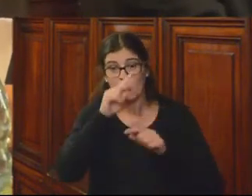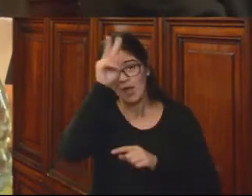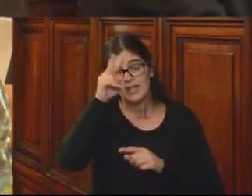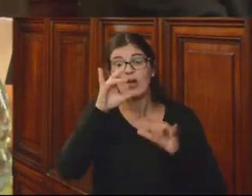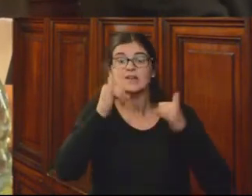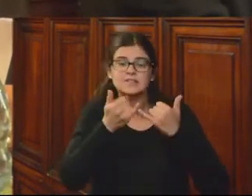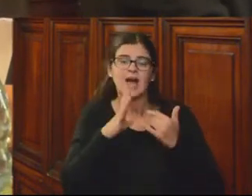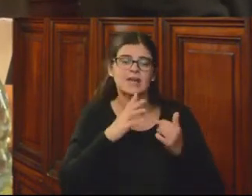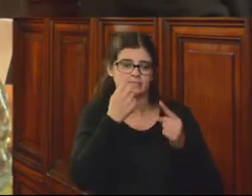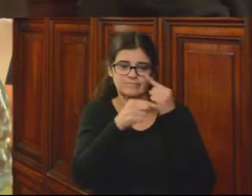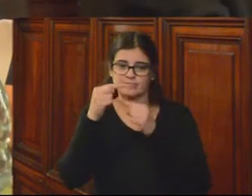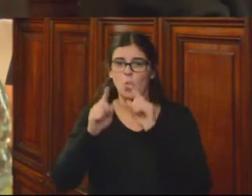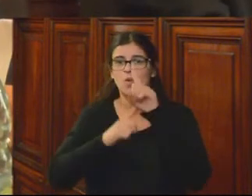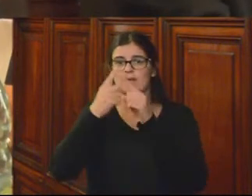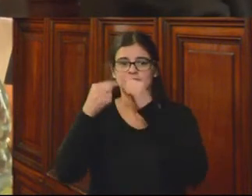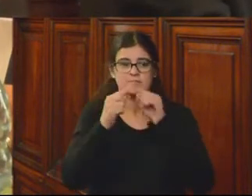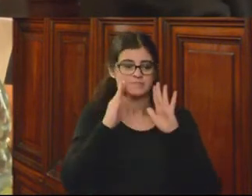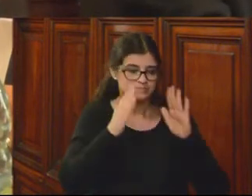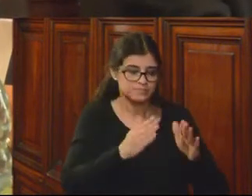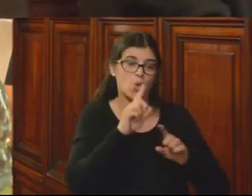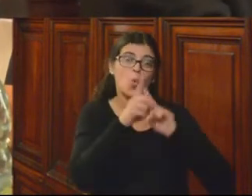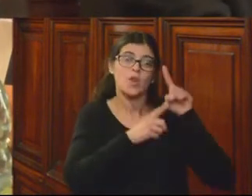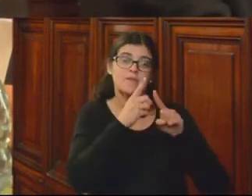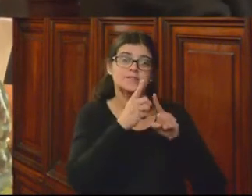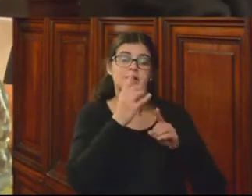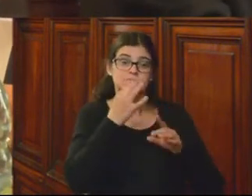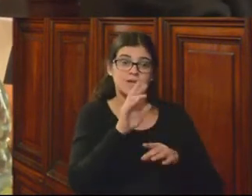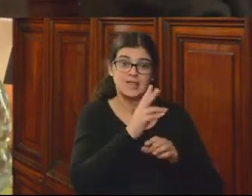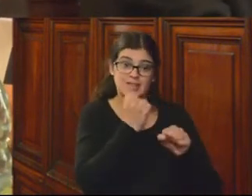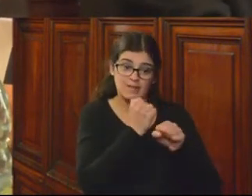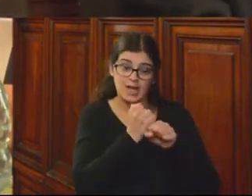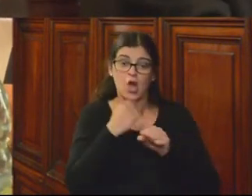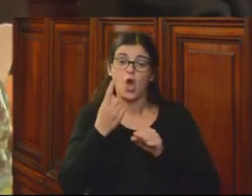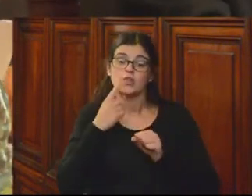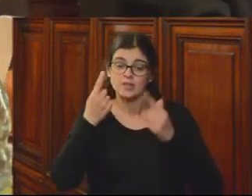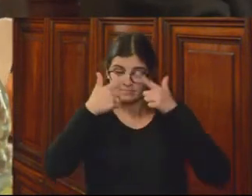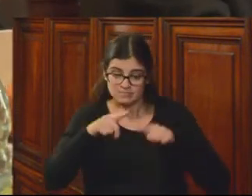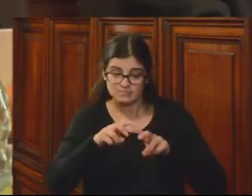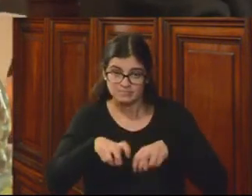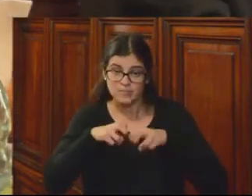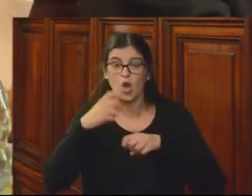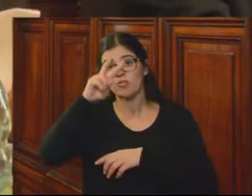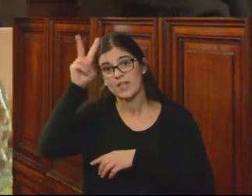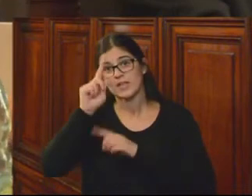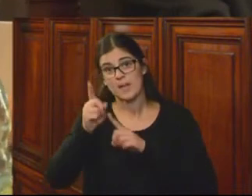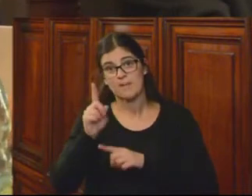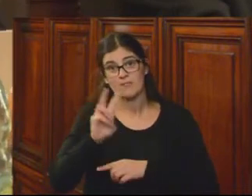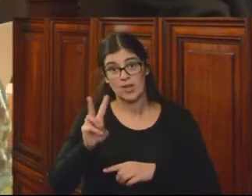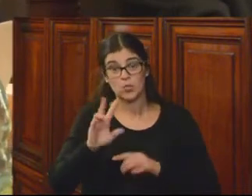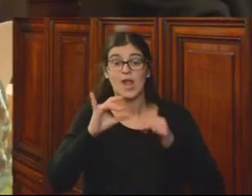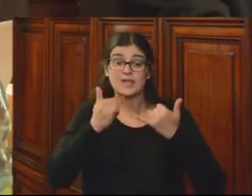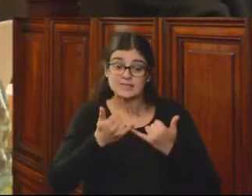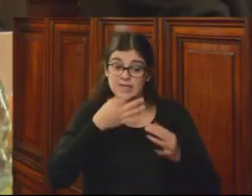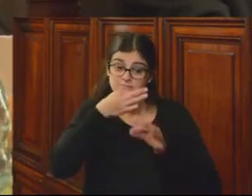creado tres universidades especializadas, como son la Universidad Bolivariana de los Trabajadores, la Universidad Campesina y la Universidad Indígena de Venezuela. Como ya